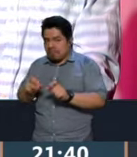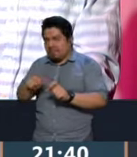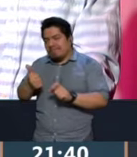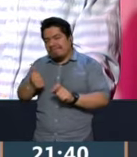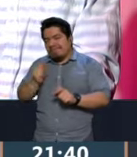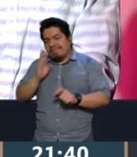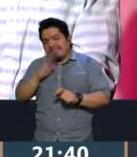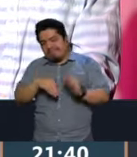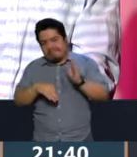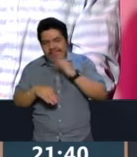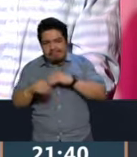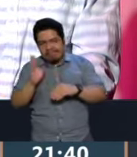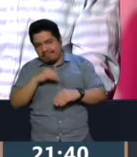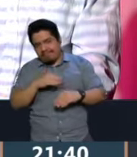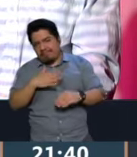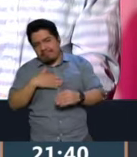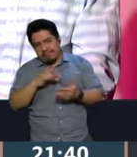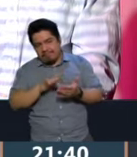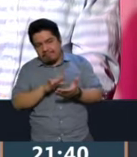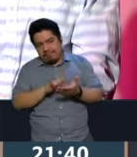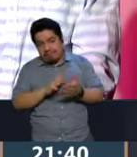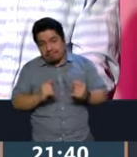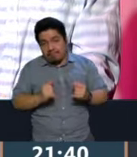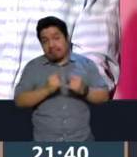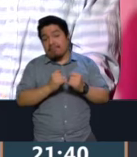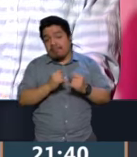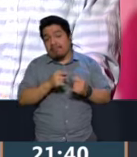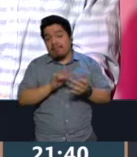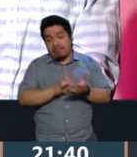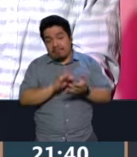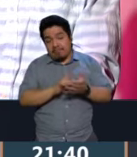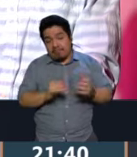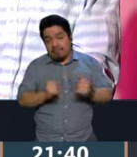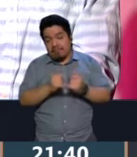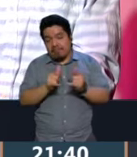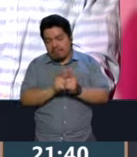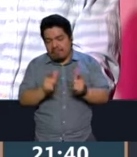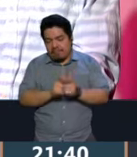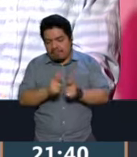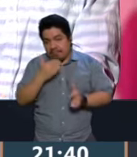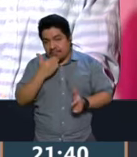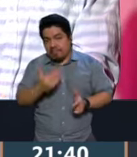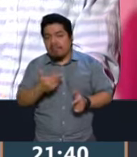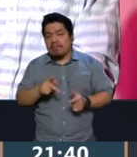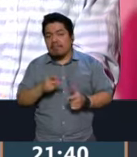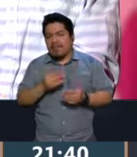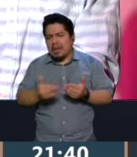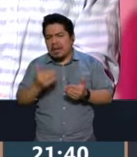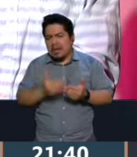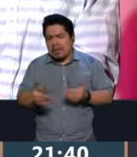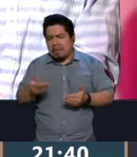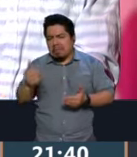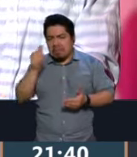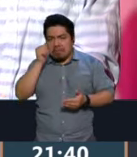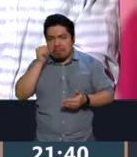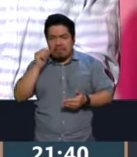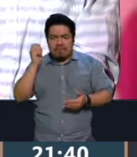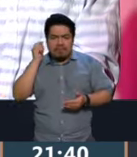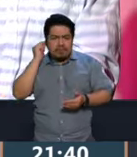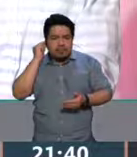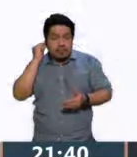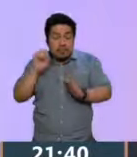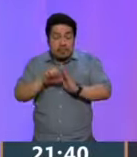muy malos, y naturalmente yo estoy a favor de las instituciones, entonces las instituciones partidistas creo que tienen un fin, y actualmente pues vimos que incluso, o sea, es algo que yo